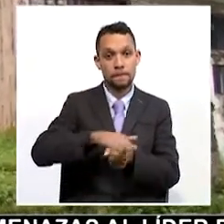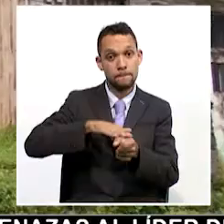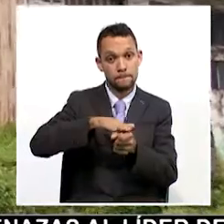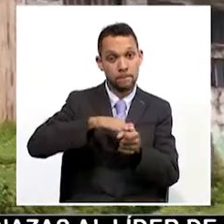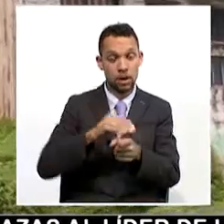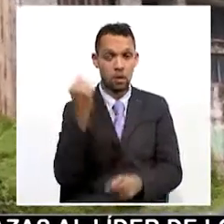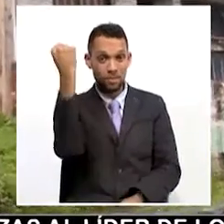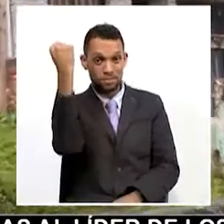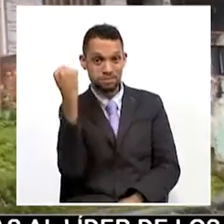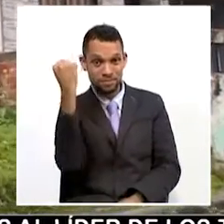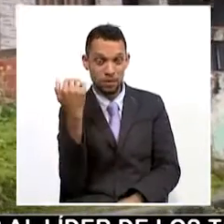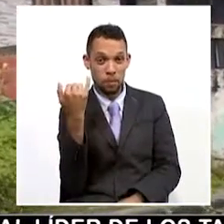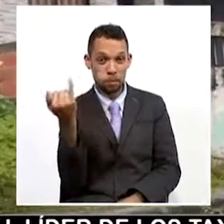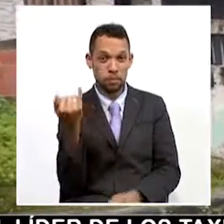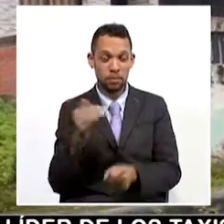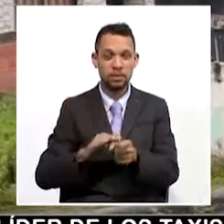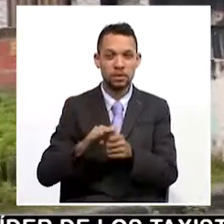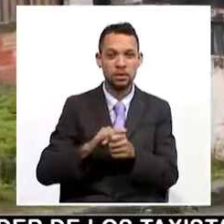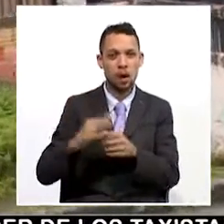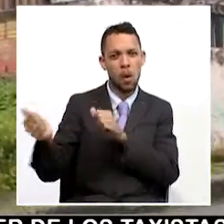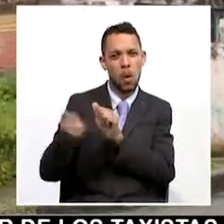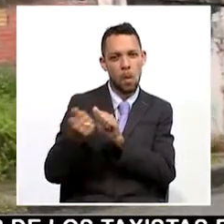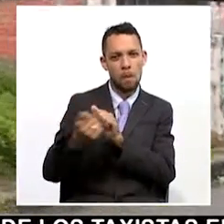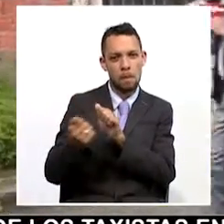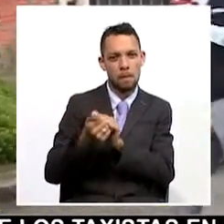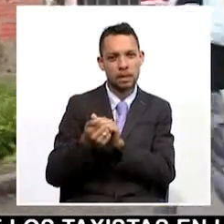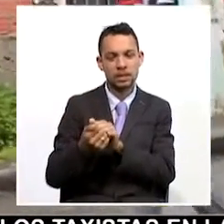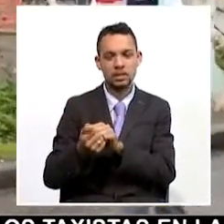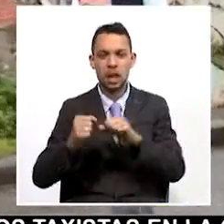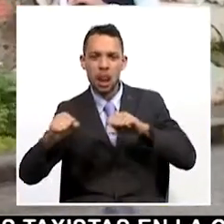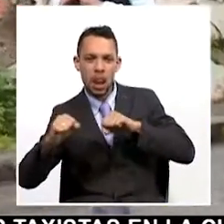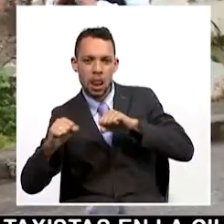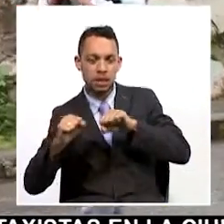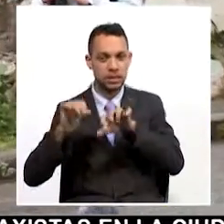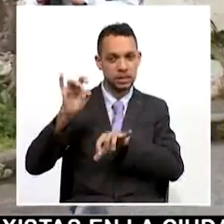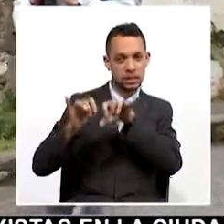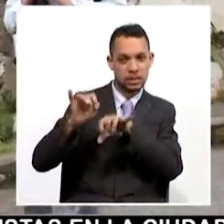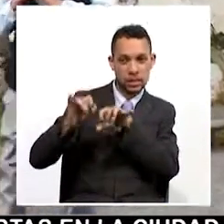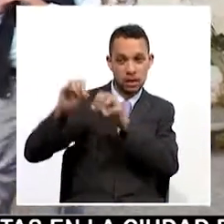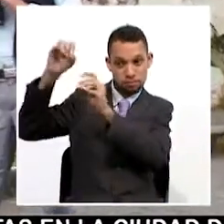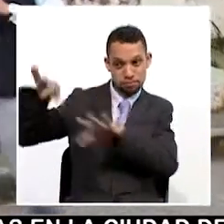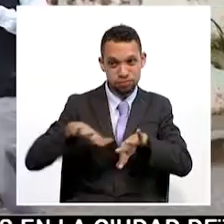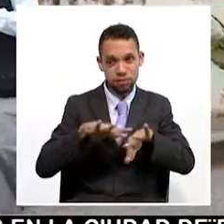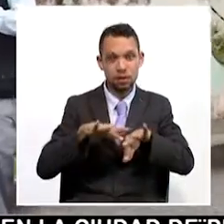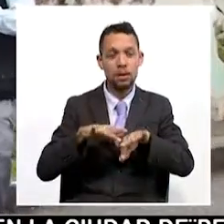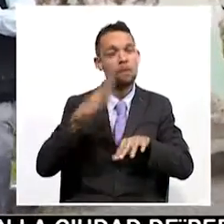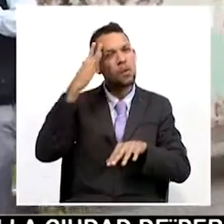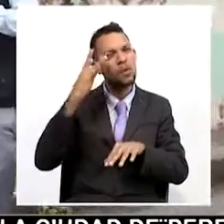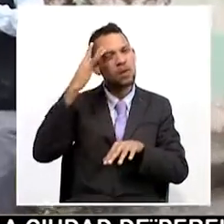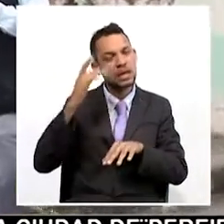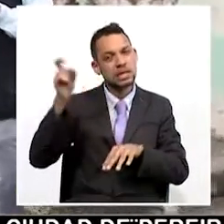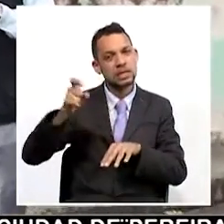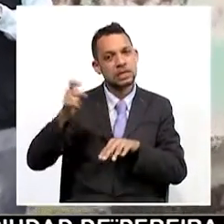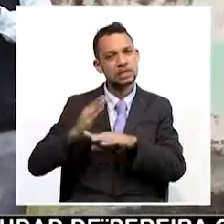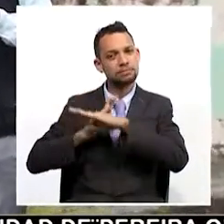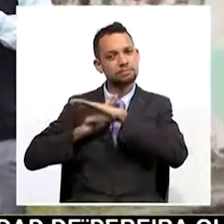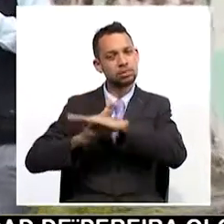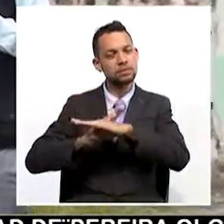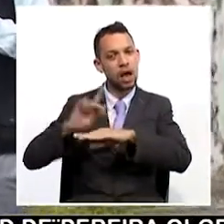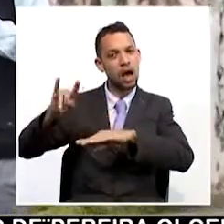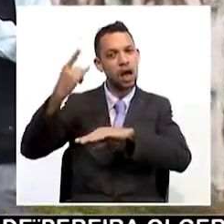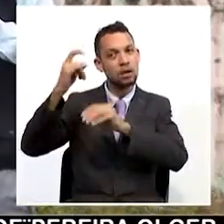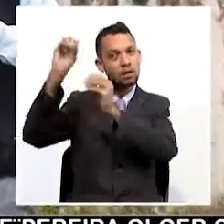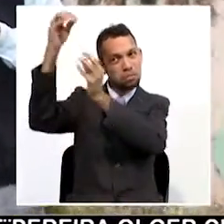en la ciudad de Manizales piden un acompañamiento de la unidad de gestión de riesgo de esta capital para mitigar el posible riesgo de